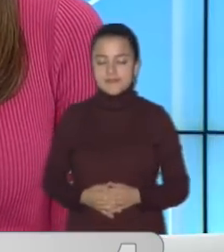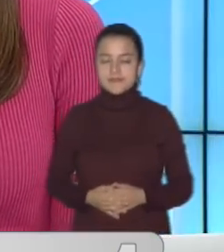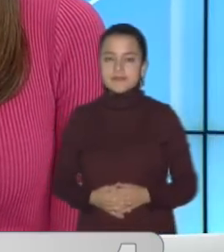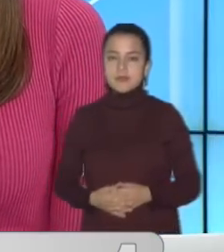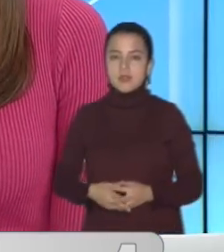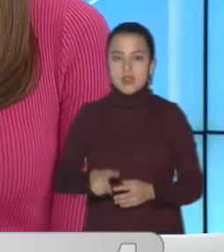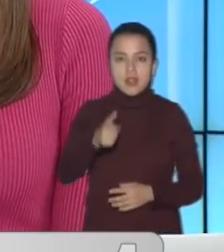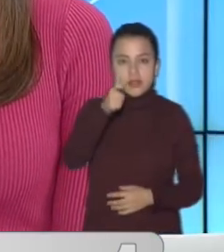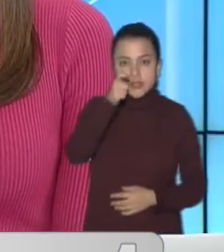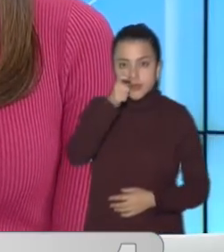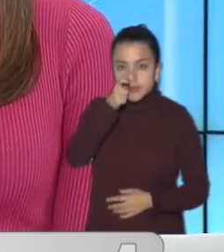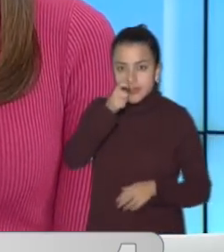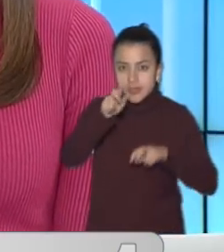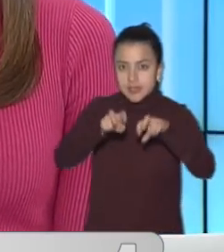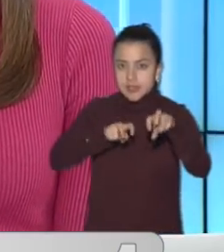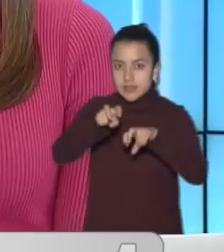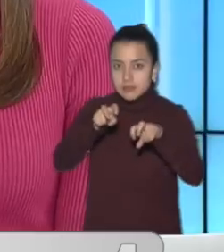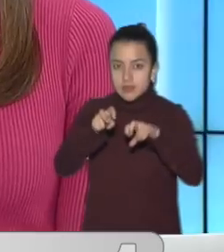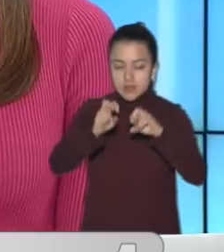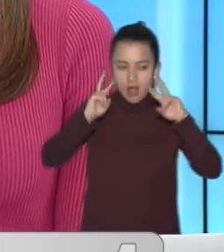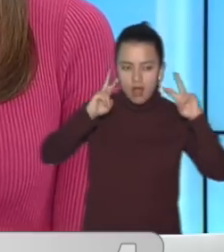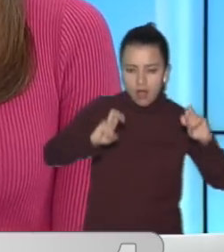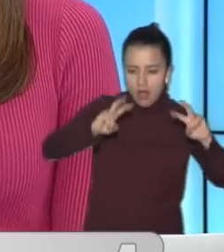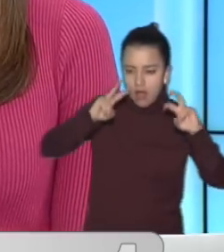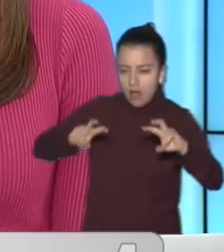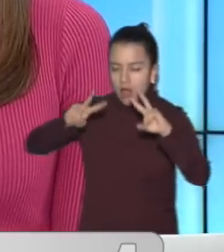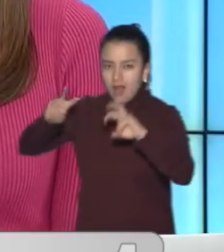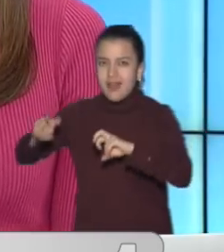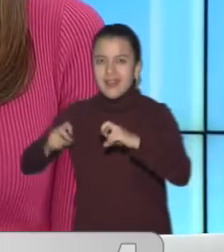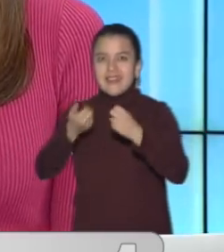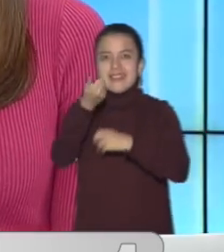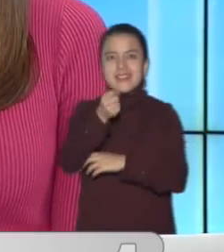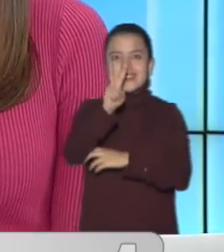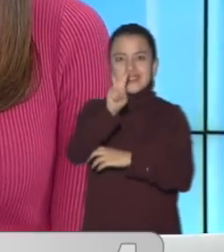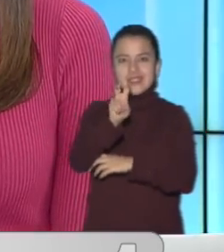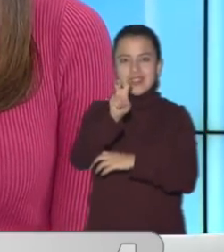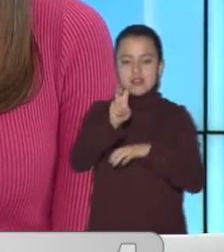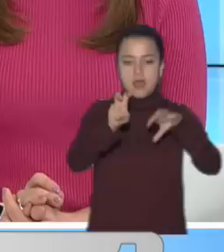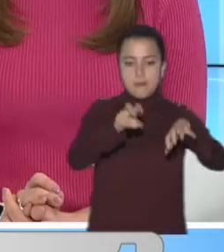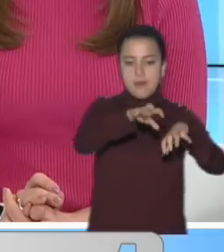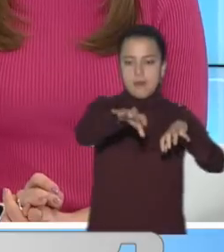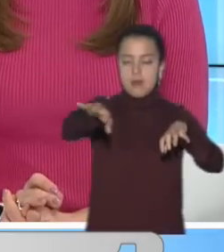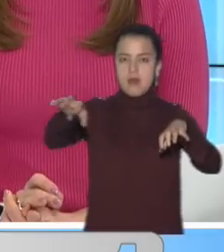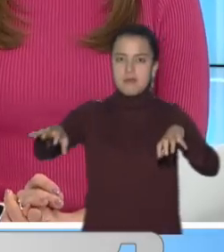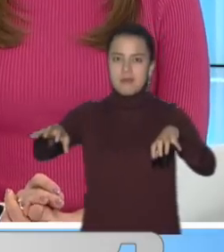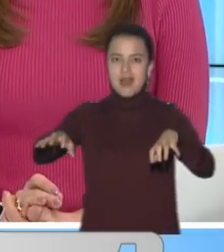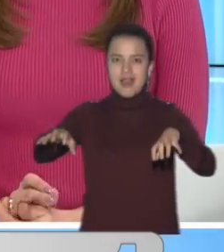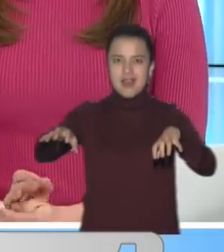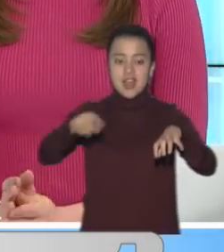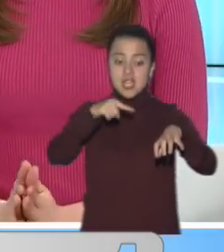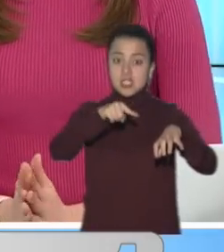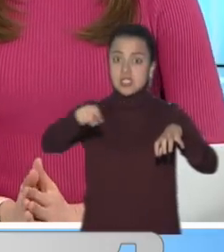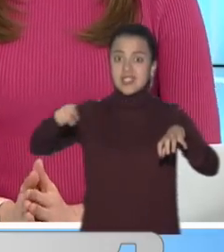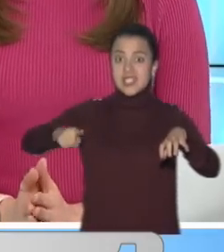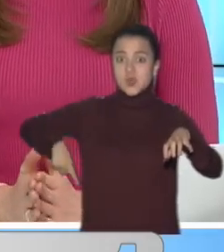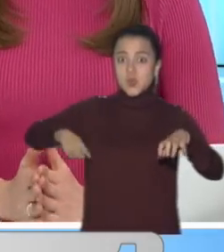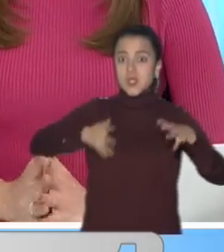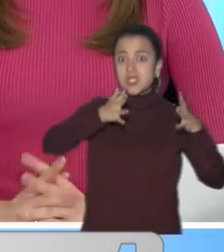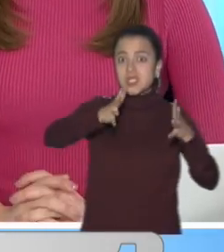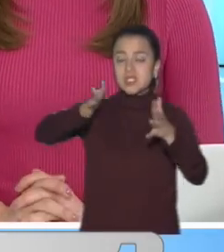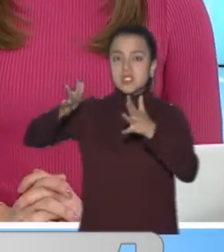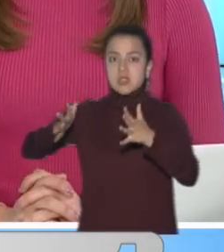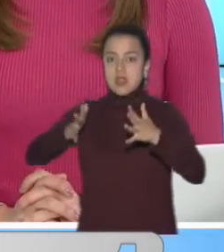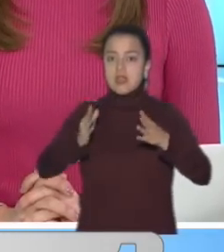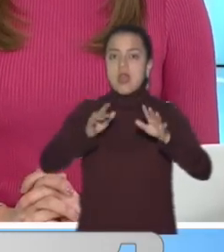Transporte sancionó a 17 escuelas de transporte por irregularidades y falsificación de documentos. Stig, muy buenas tardes. ¿Cuál